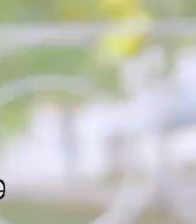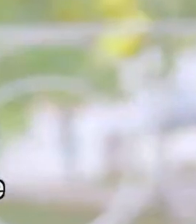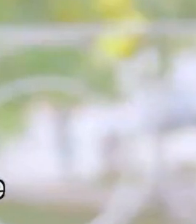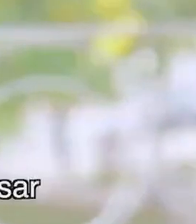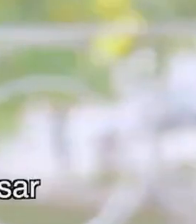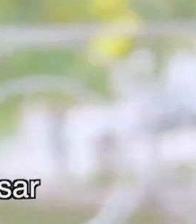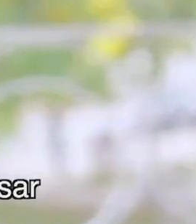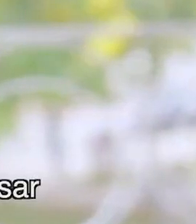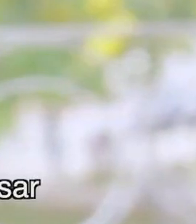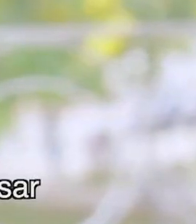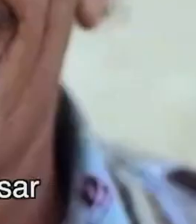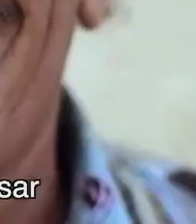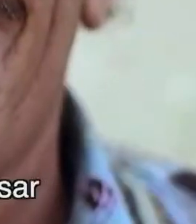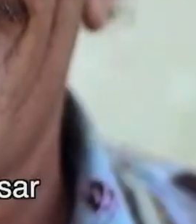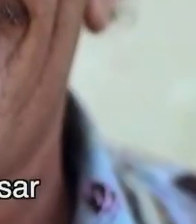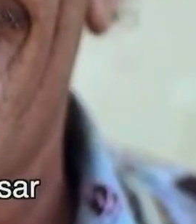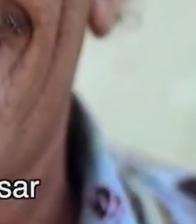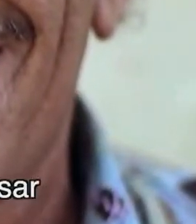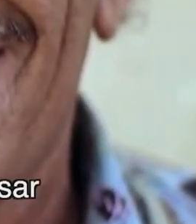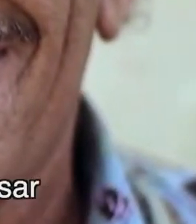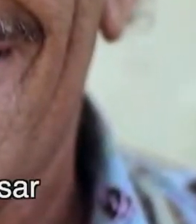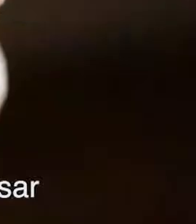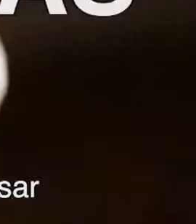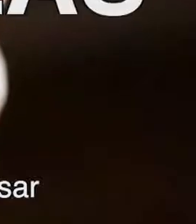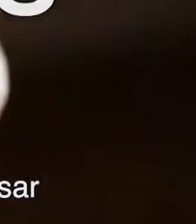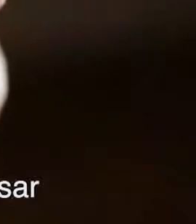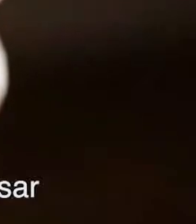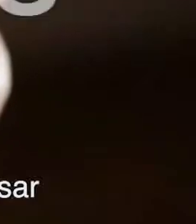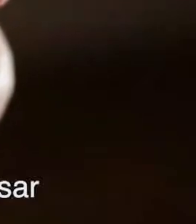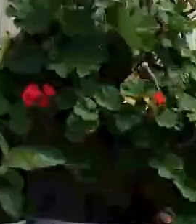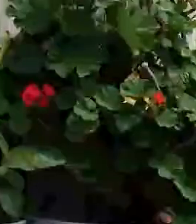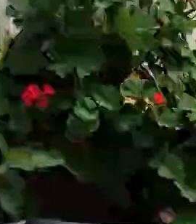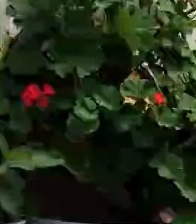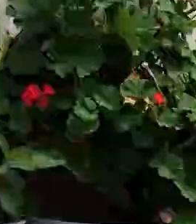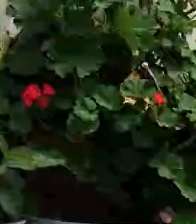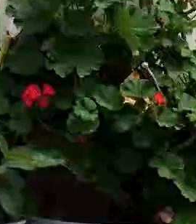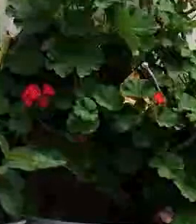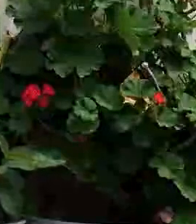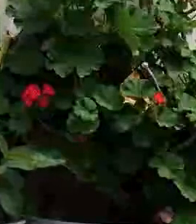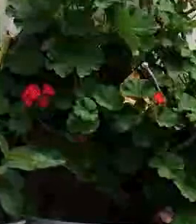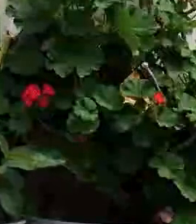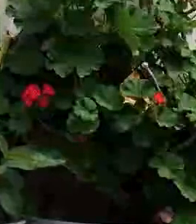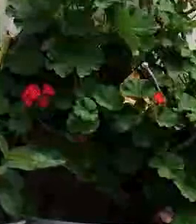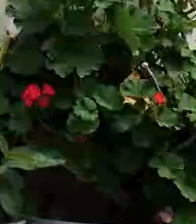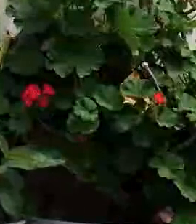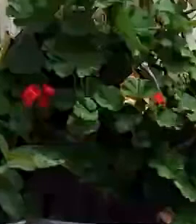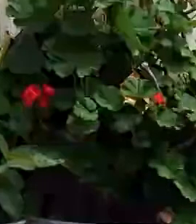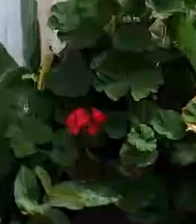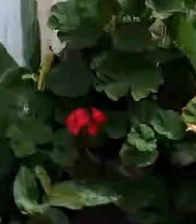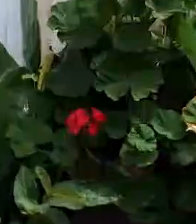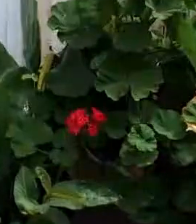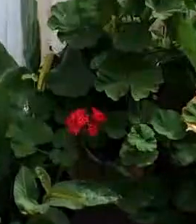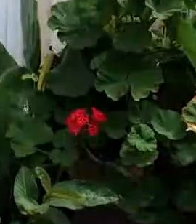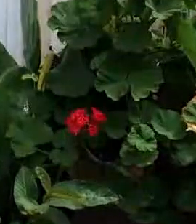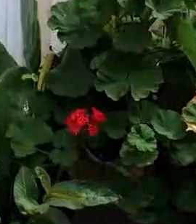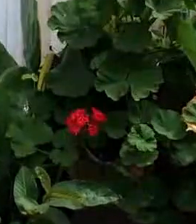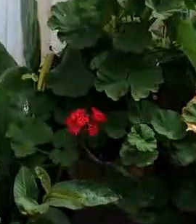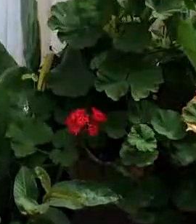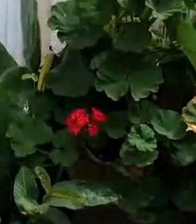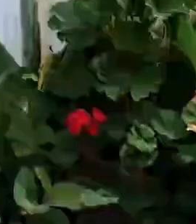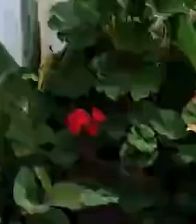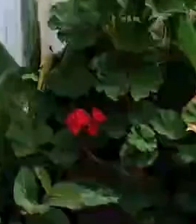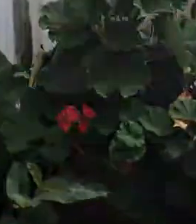de edad y de manera eficiente, sin hacerlos pasar horas de filas. El PRD luchó por ayudarnos y ahora es